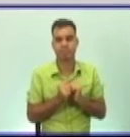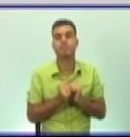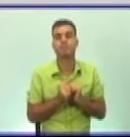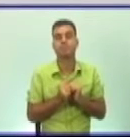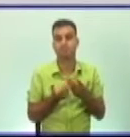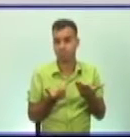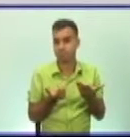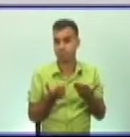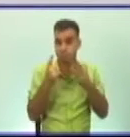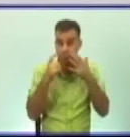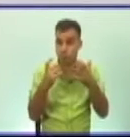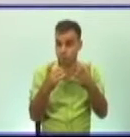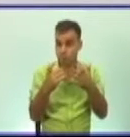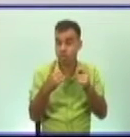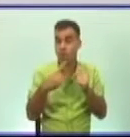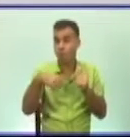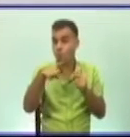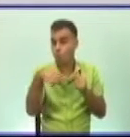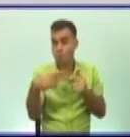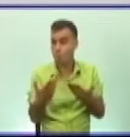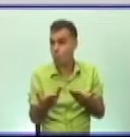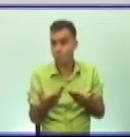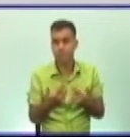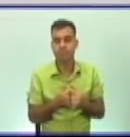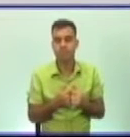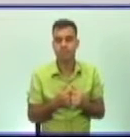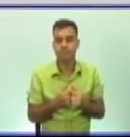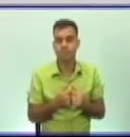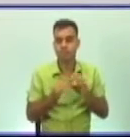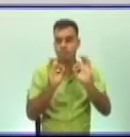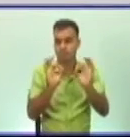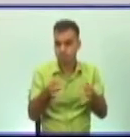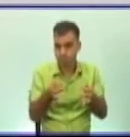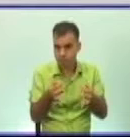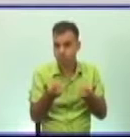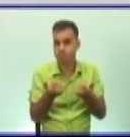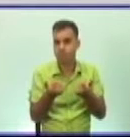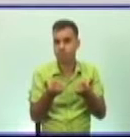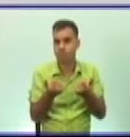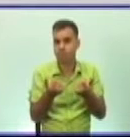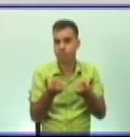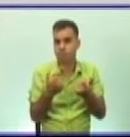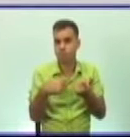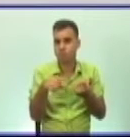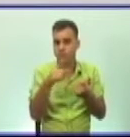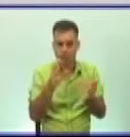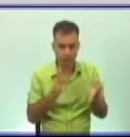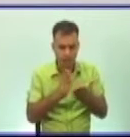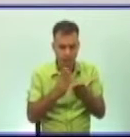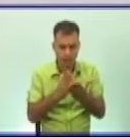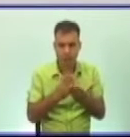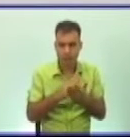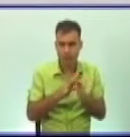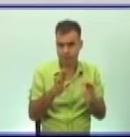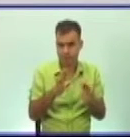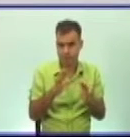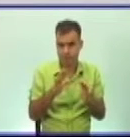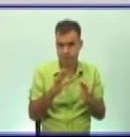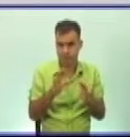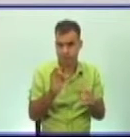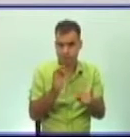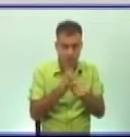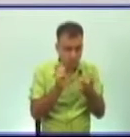entonces que ustedes lo mantengan, y cuando ustedes tengan ya sus clases en su poder o